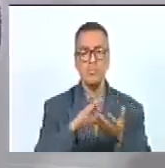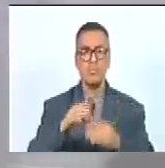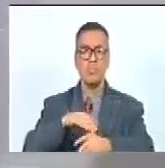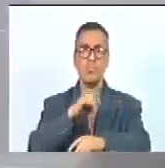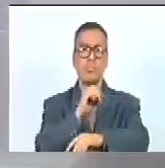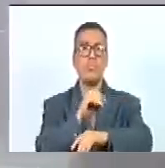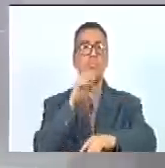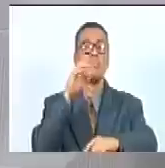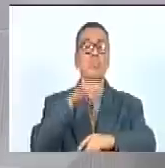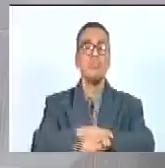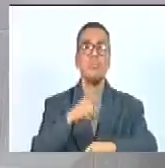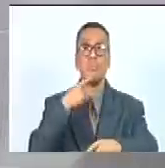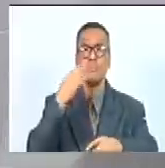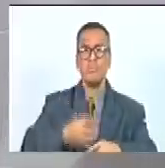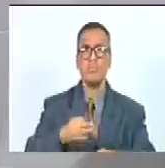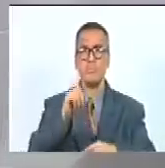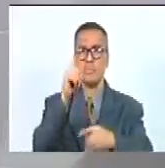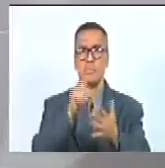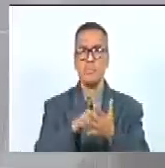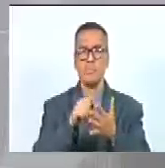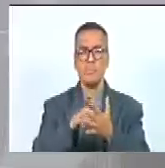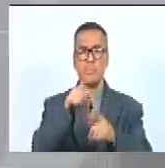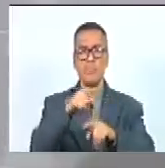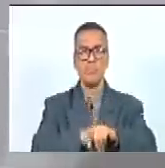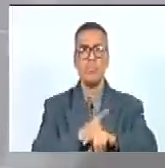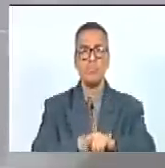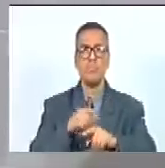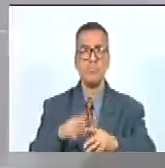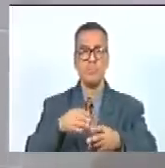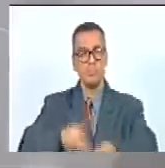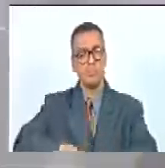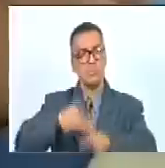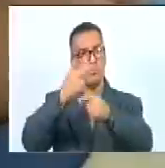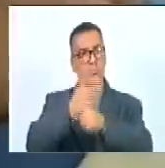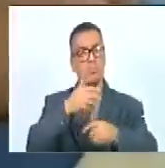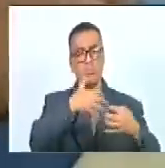dictador, no dudó ni un minuto en tomar las armas